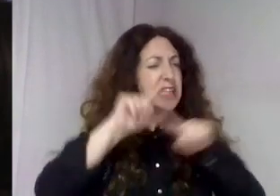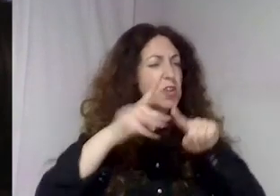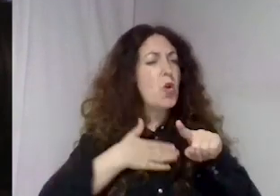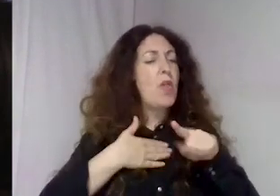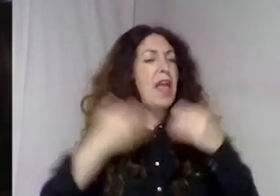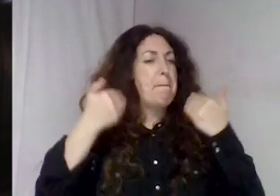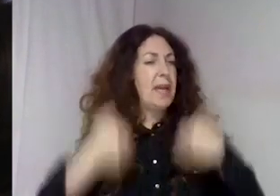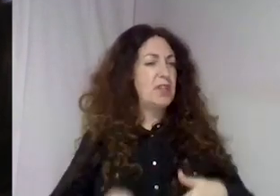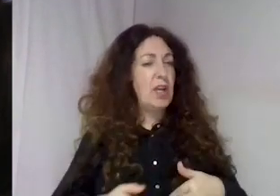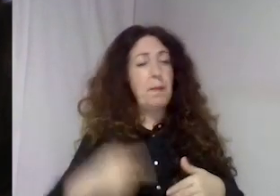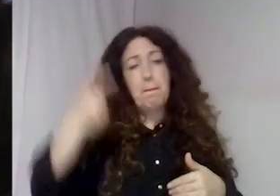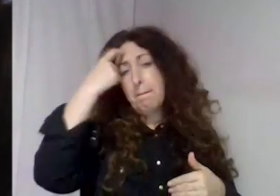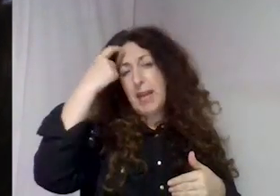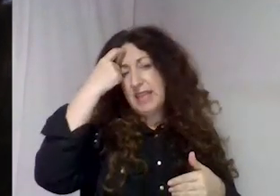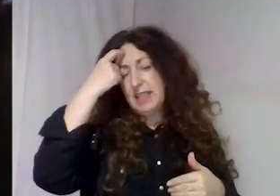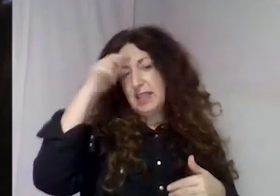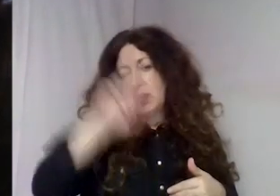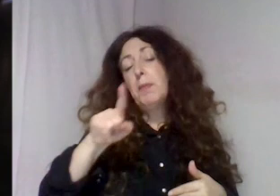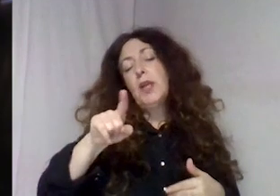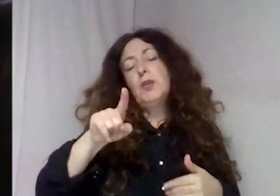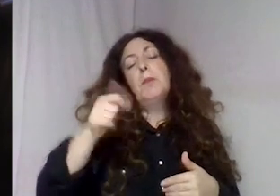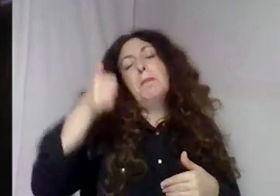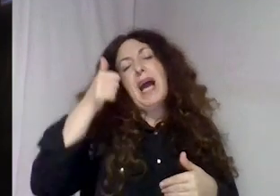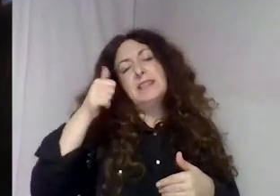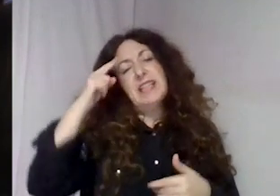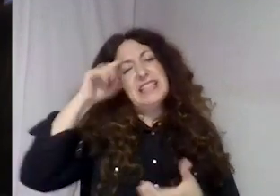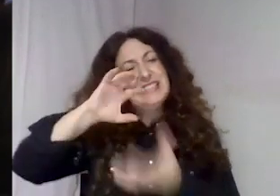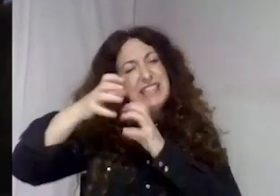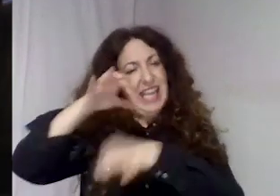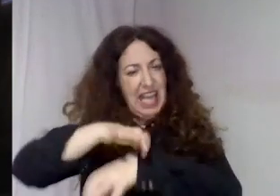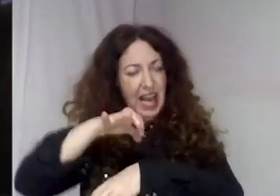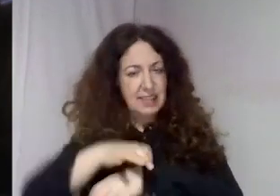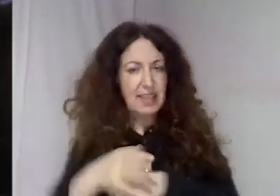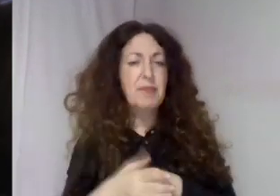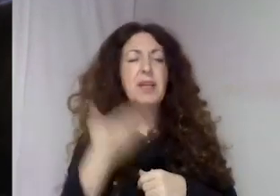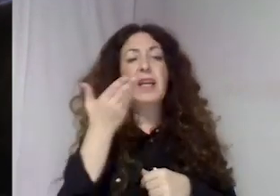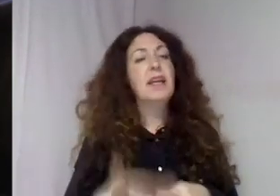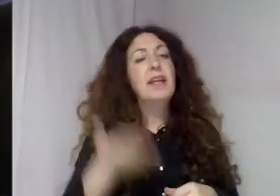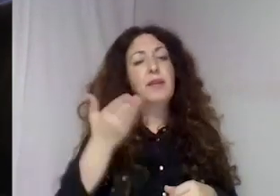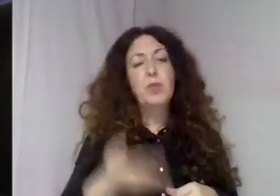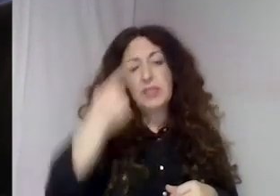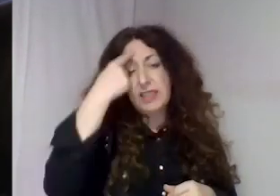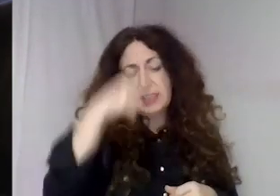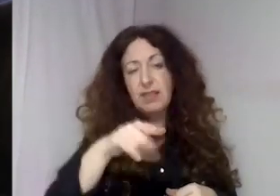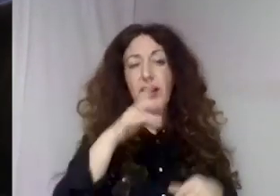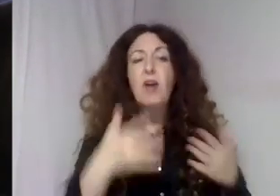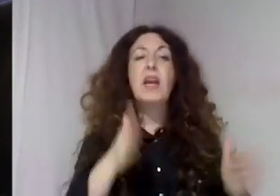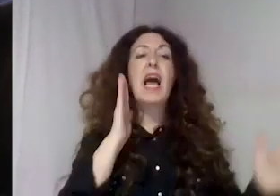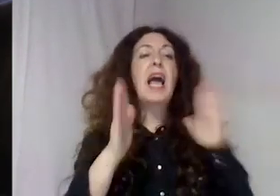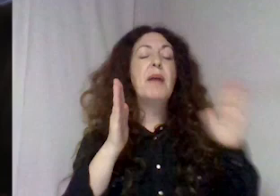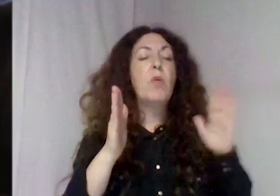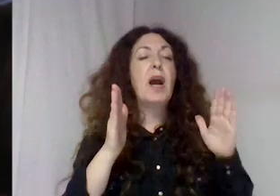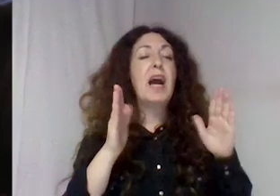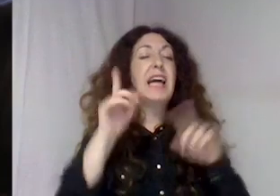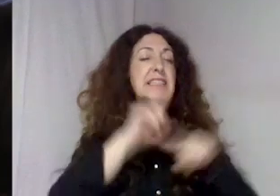de la cabina y le pregunta, ¿ves la gente que allí está? Que se veía como si tú haces así y señala